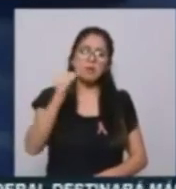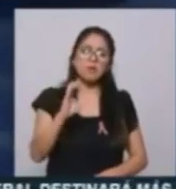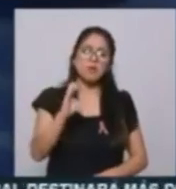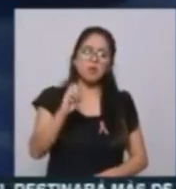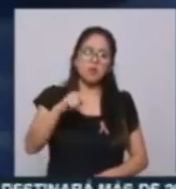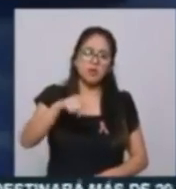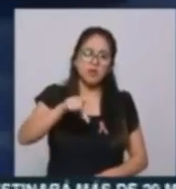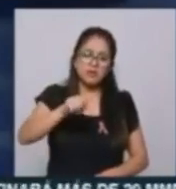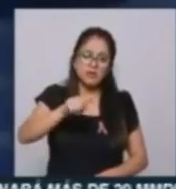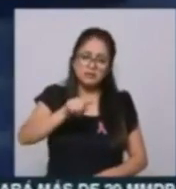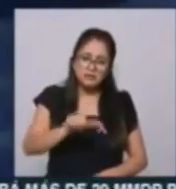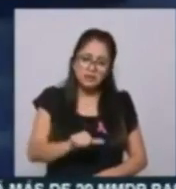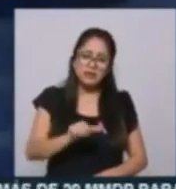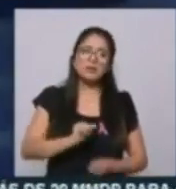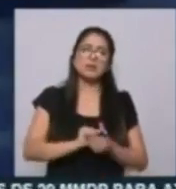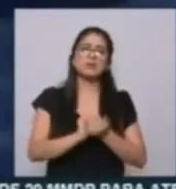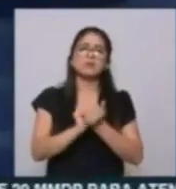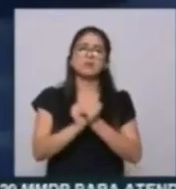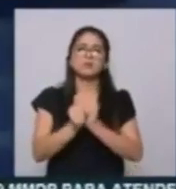bueno, pues